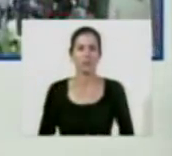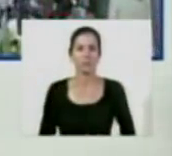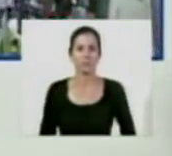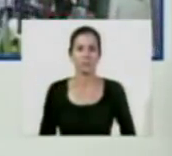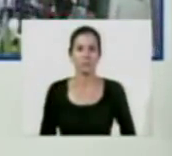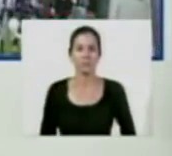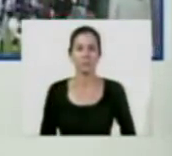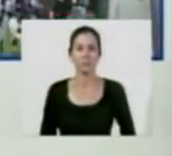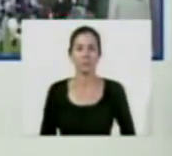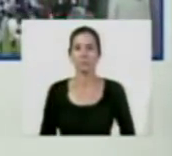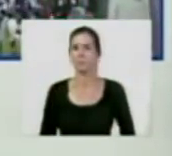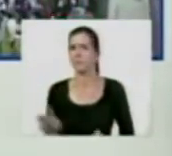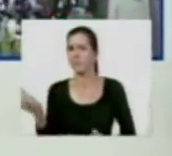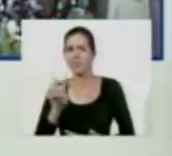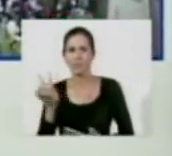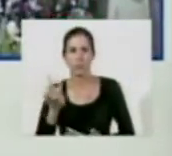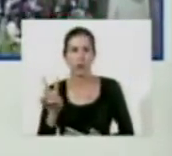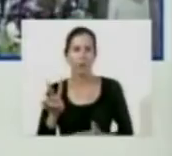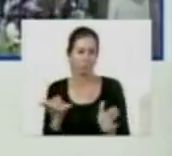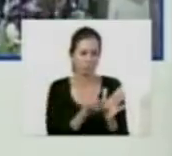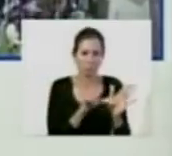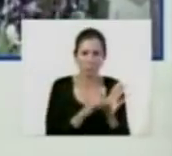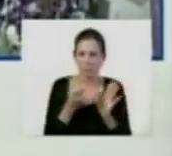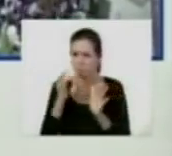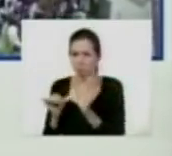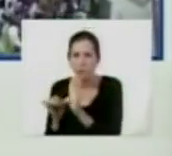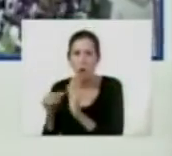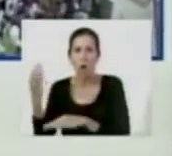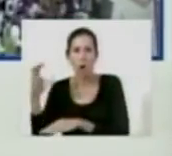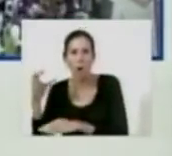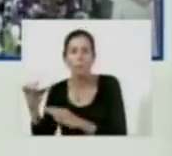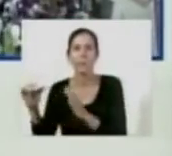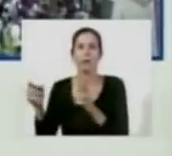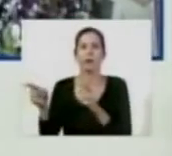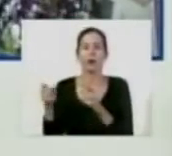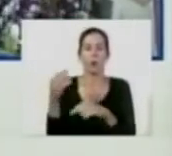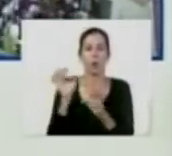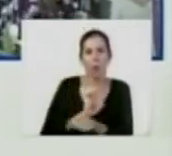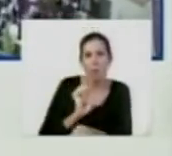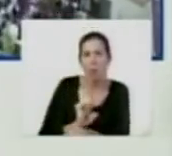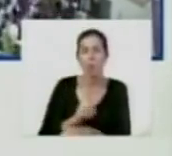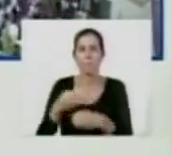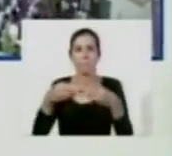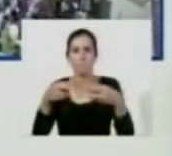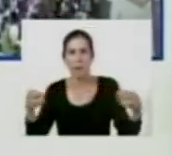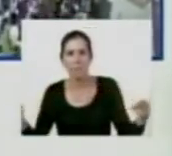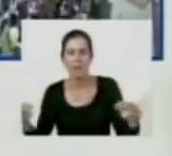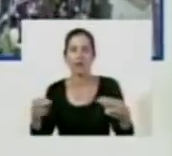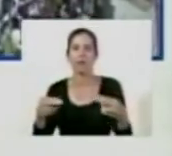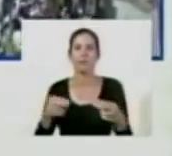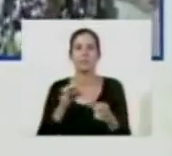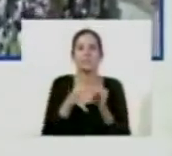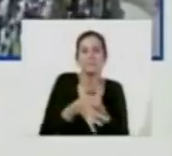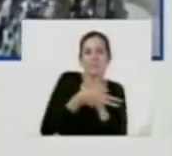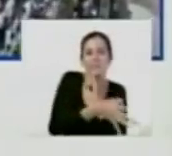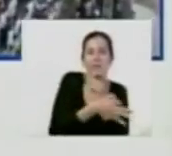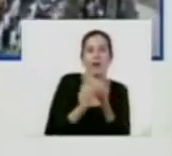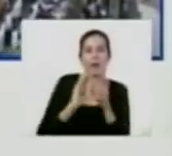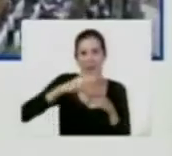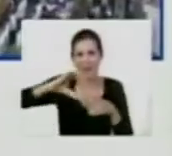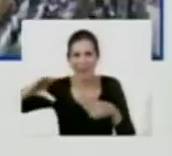de compatriotas de otros lugares que vienen de Colombia, de Ecuador, de Panamá, del Caribe,